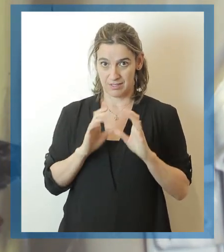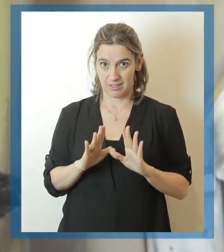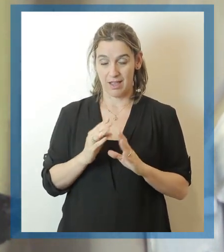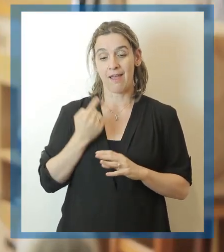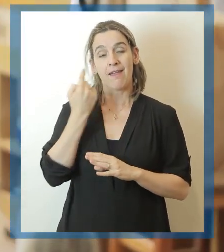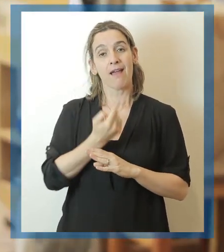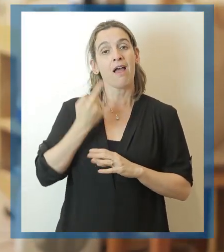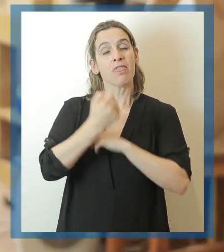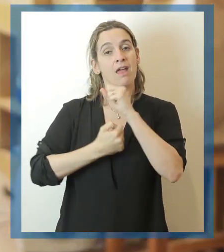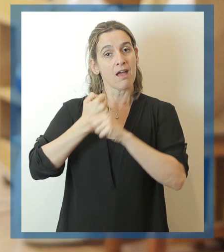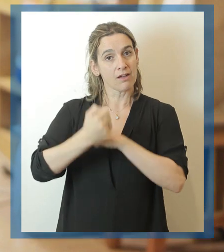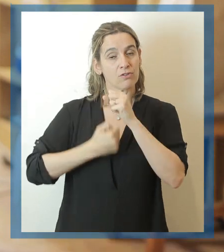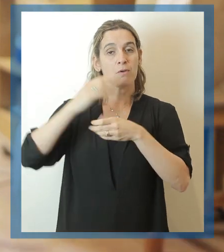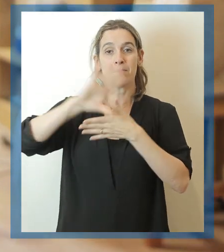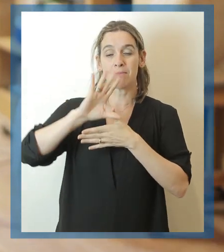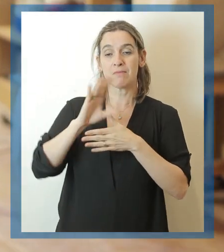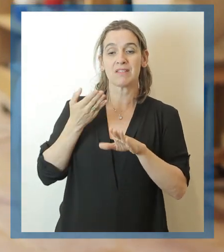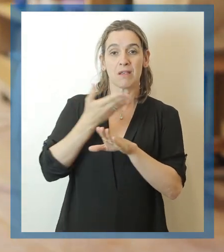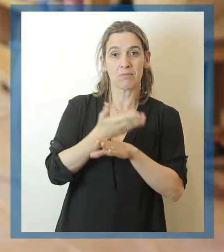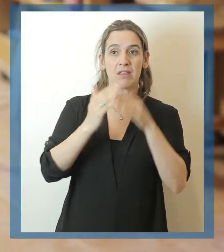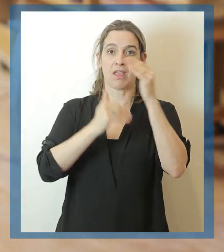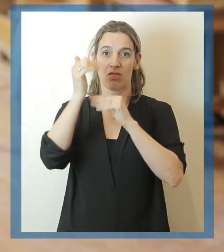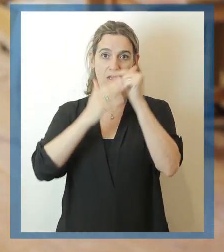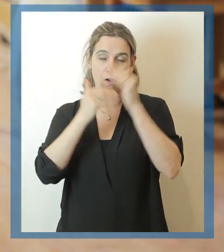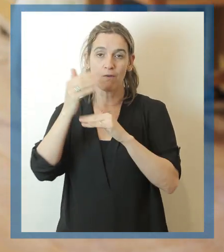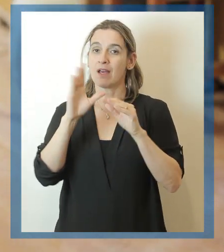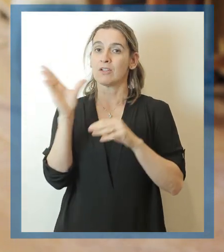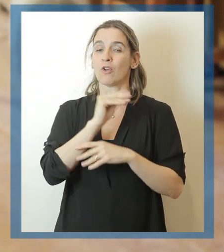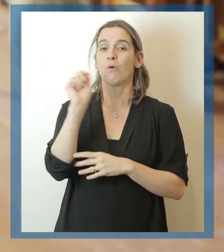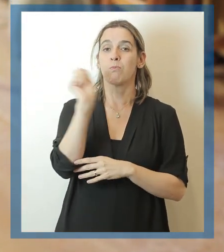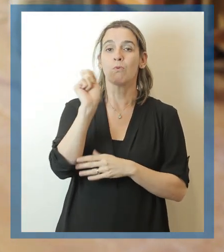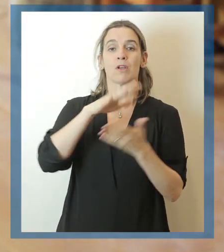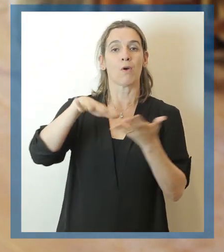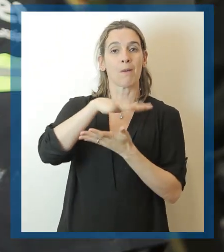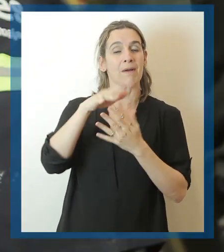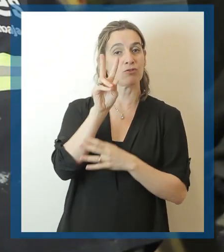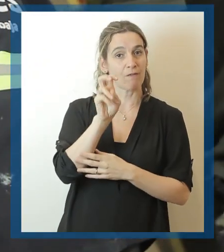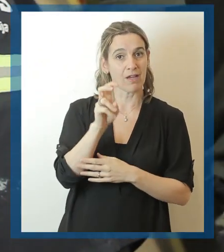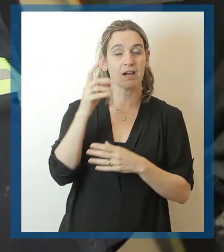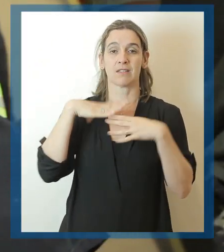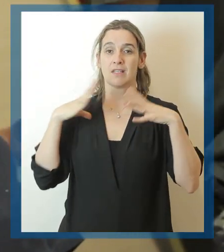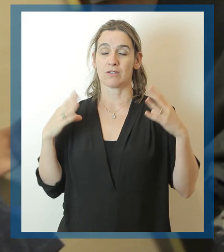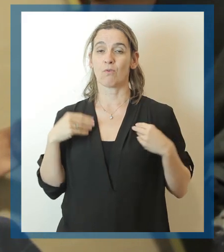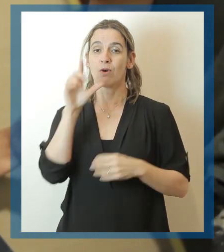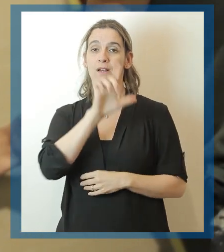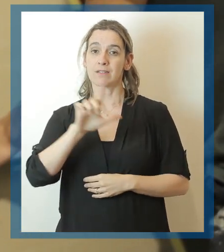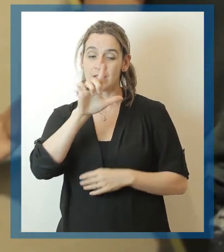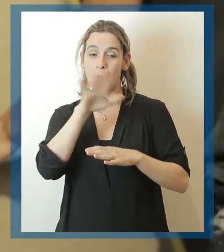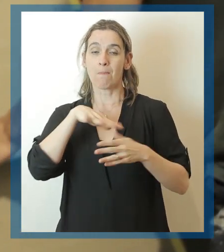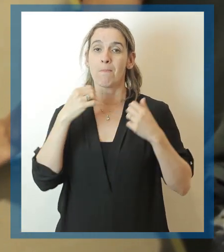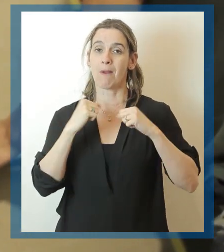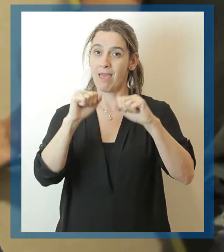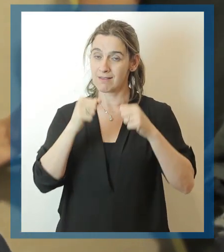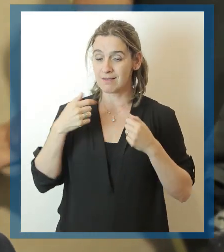operativa. Cada año el MIDES recibe solicitudes de obras desde organismos públicos en espacios verdes, escuelas y